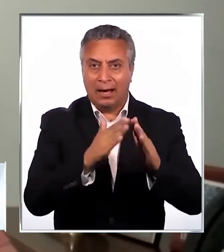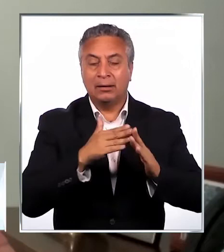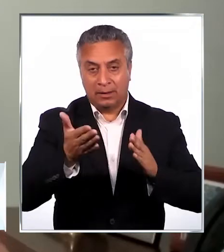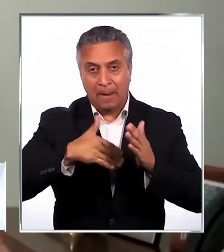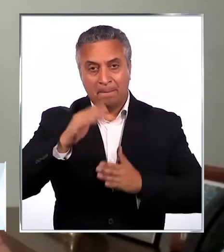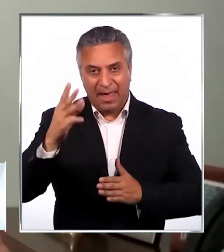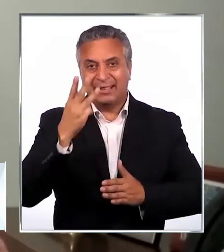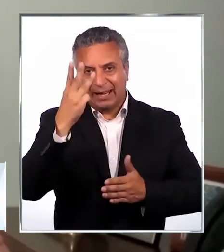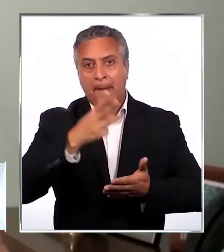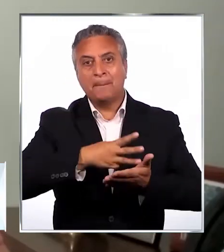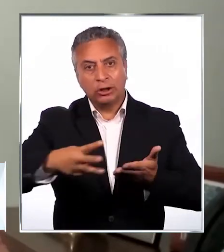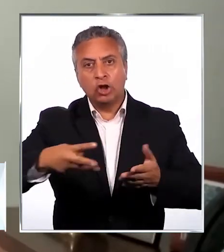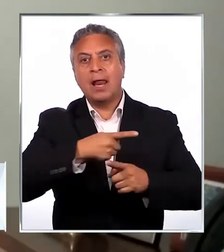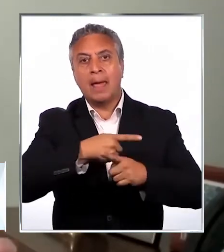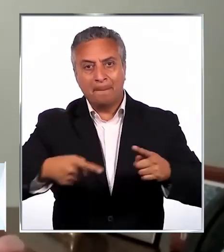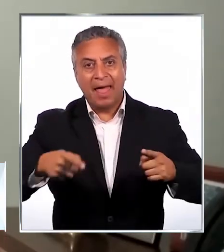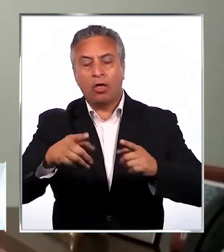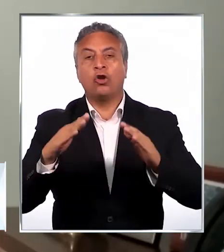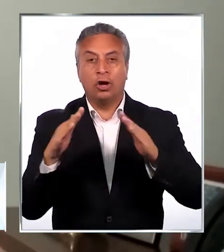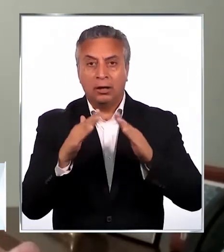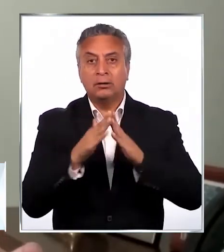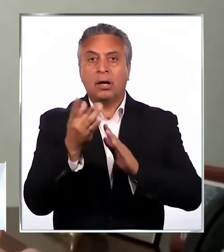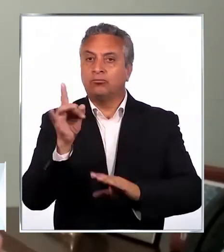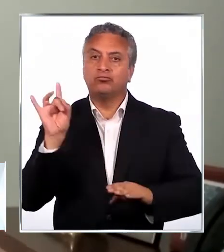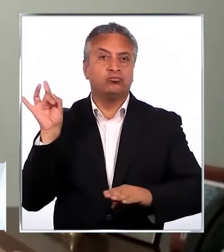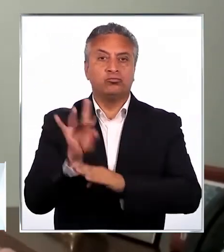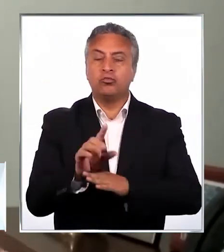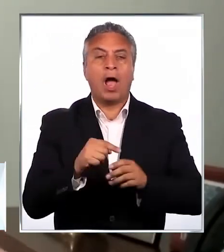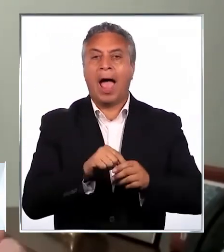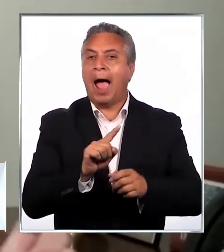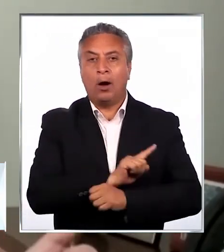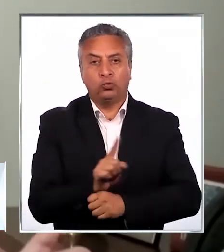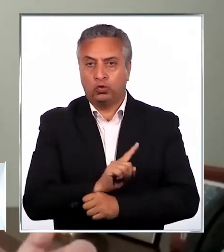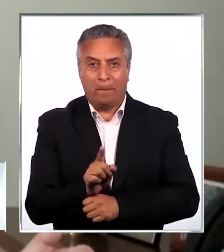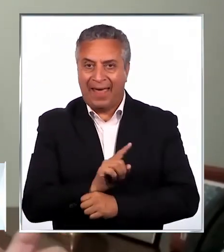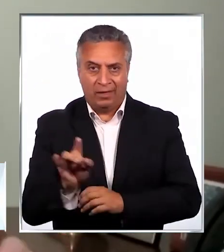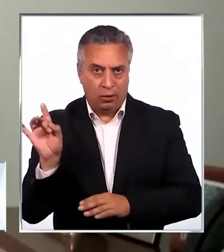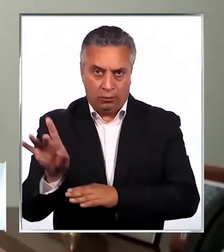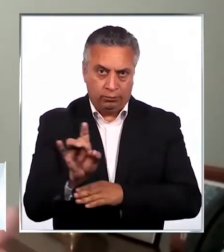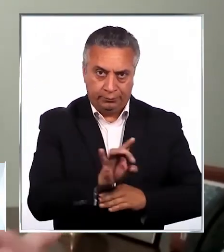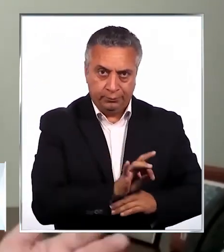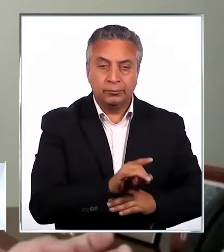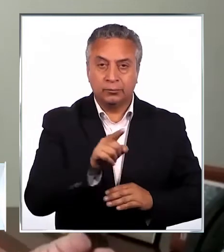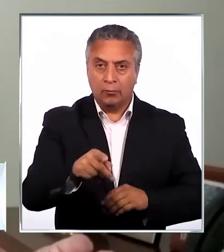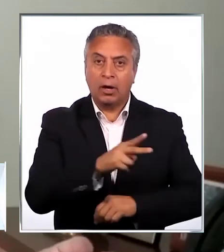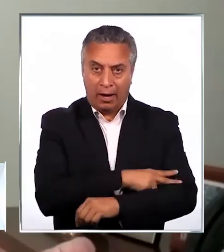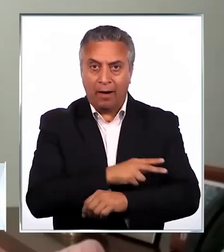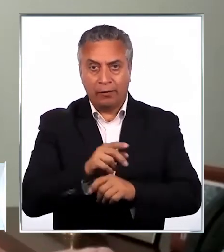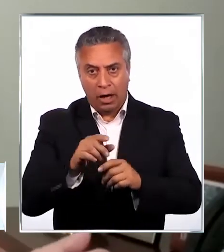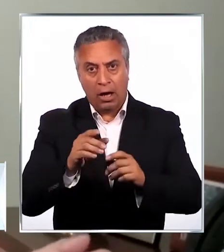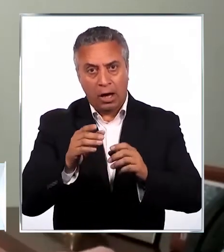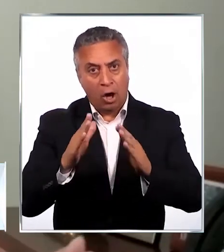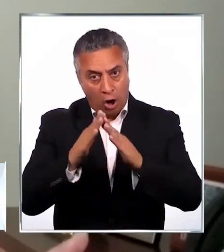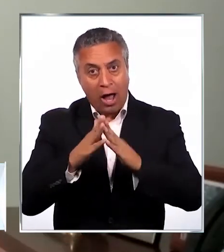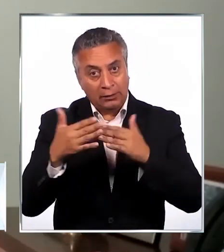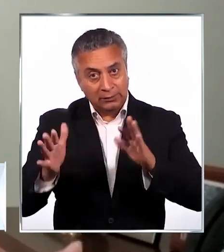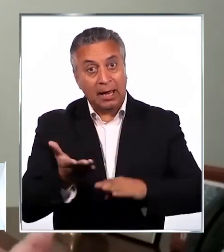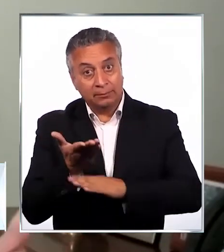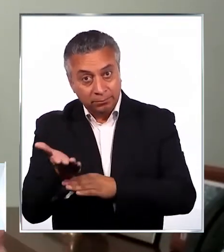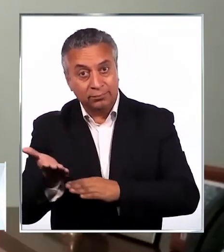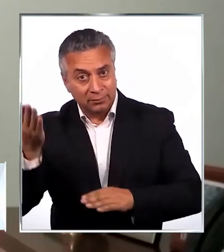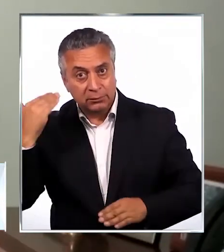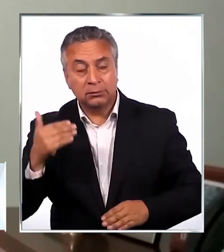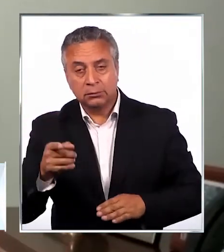hogares. Le cuento que más de 3,5 millones de hogares van a hacer depósitos de forma automática, donde efectivamente el jefe de hogar lo haya